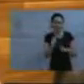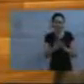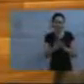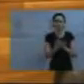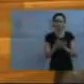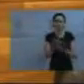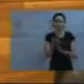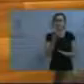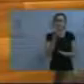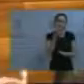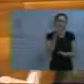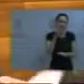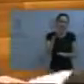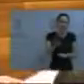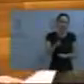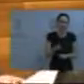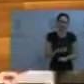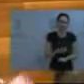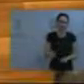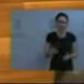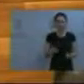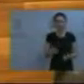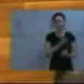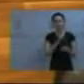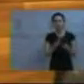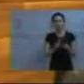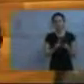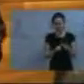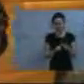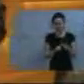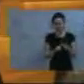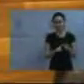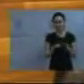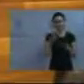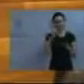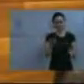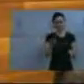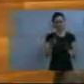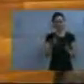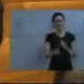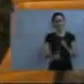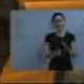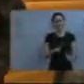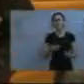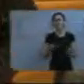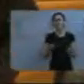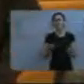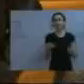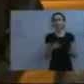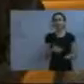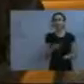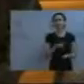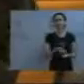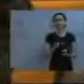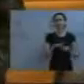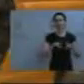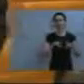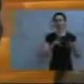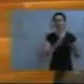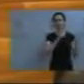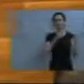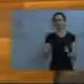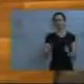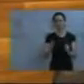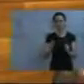ello. Segundo, mire, nos preocupa si en los procesos de licitación del Principado se garantiza